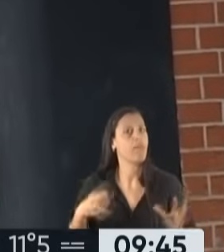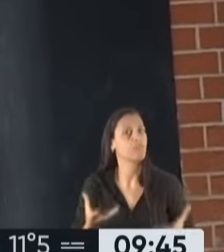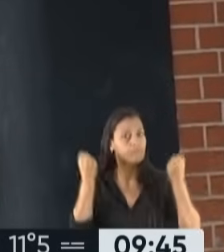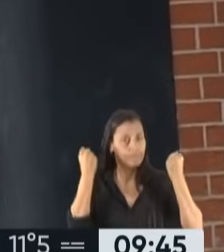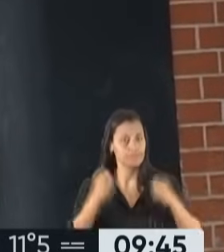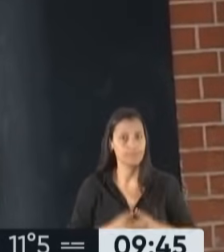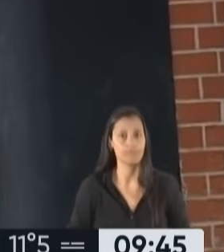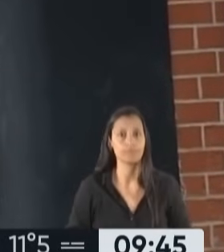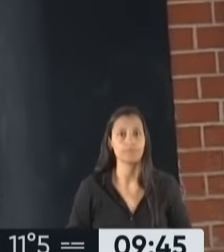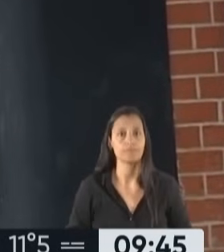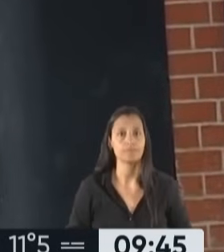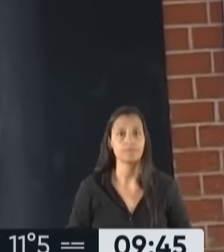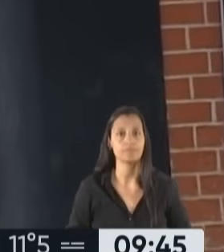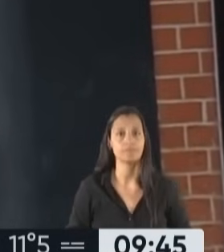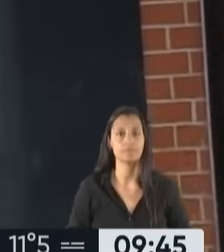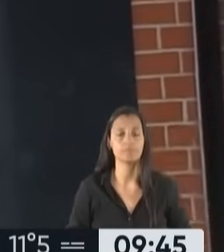Bueno.